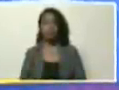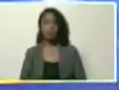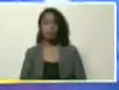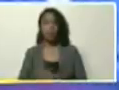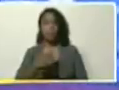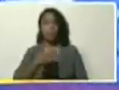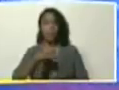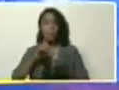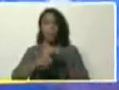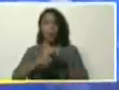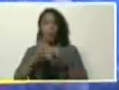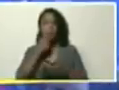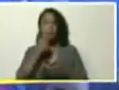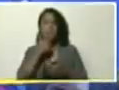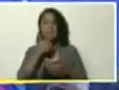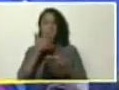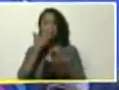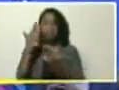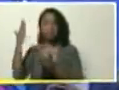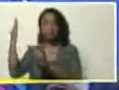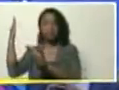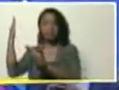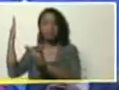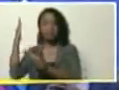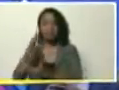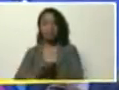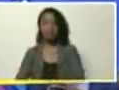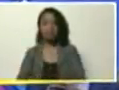Silita la Bonita.